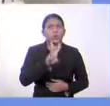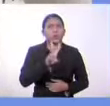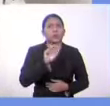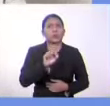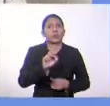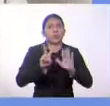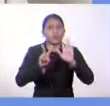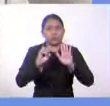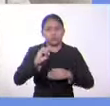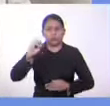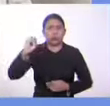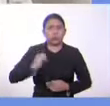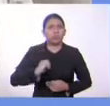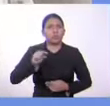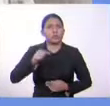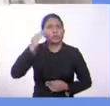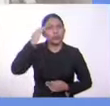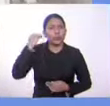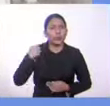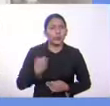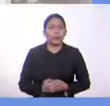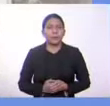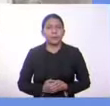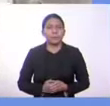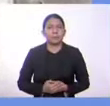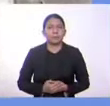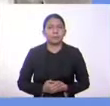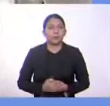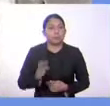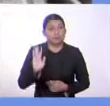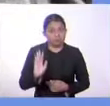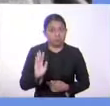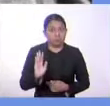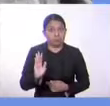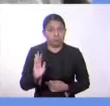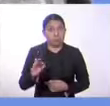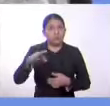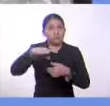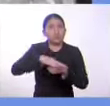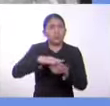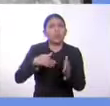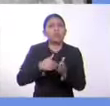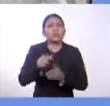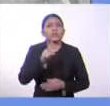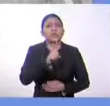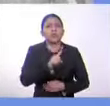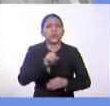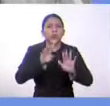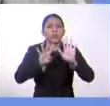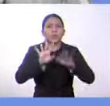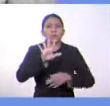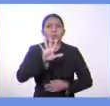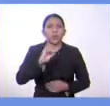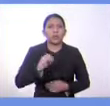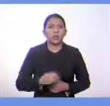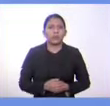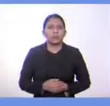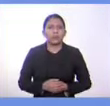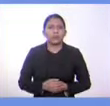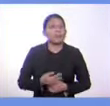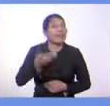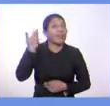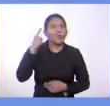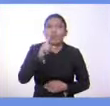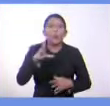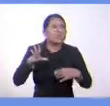52.7% del volumen demográfico son mujeres. Sin embargo, votan desde 1950. Había entonces una negación